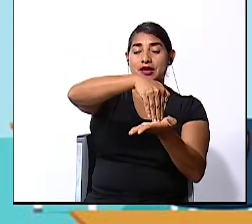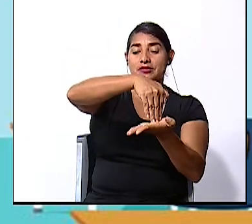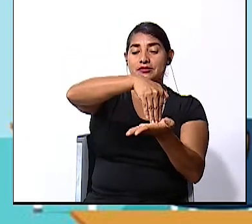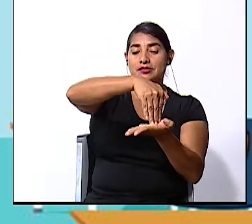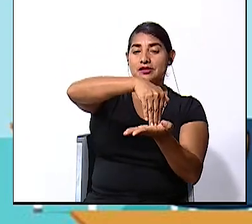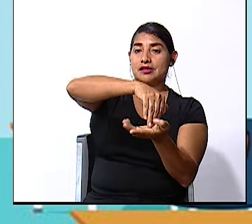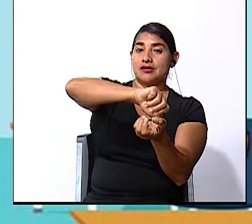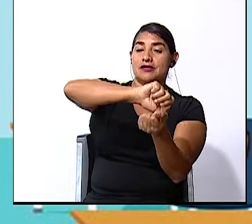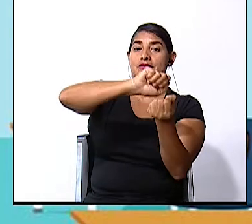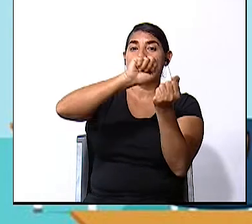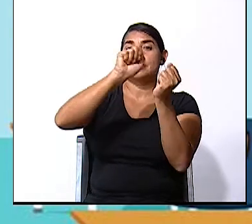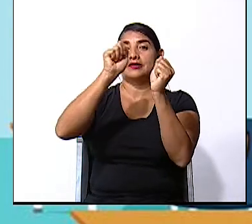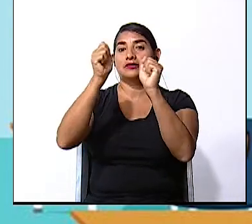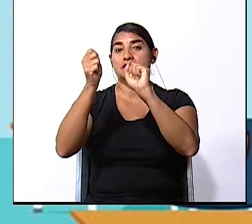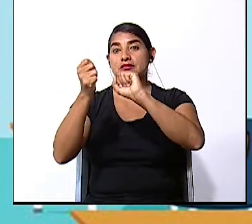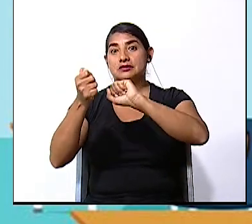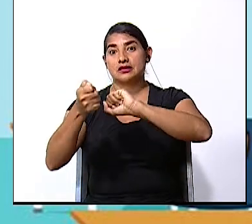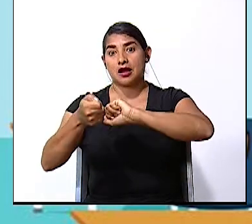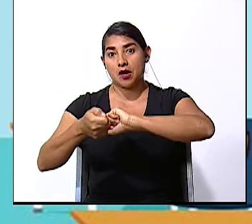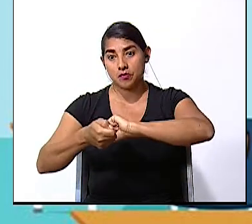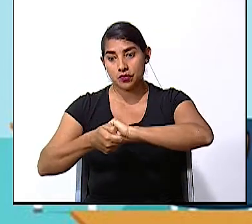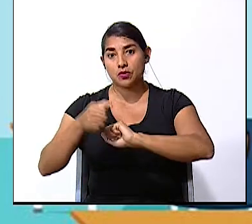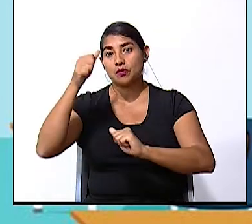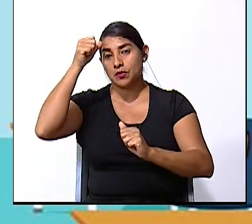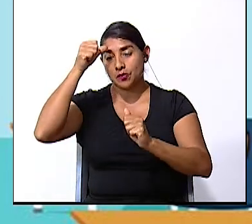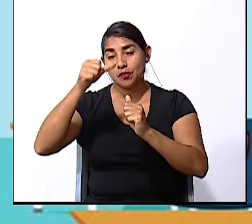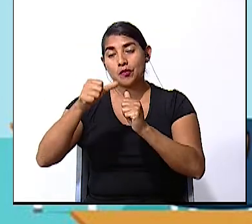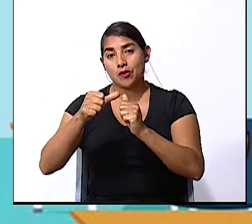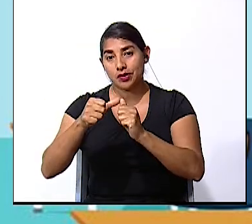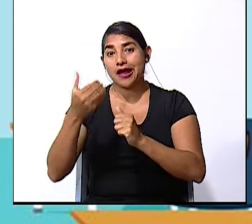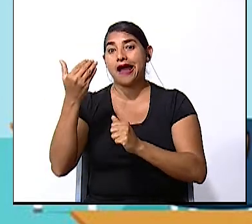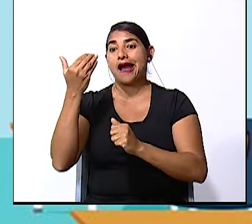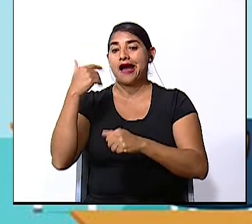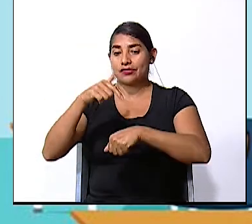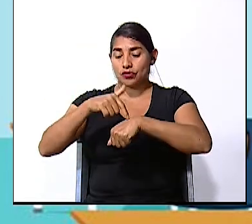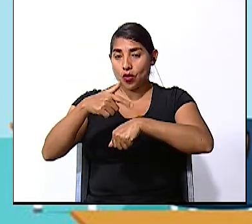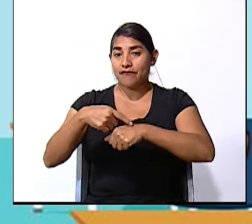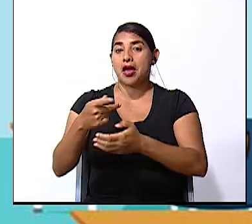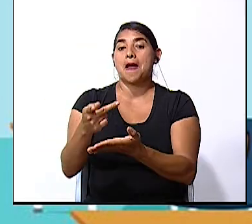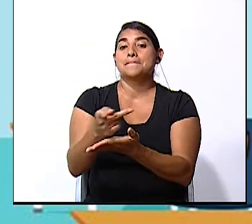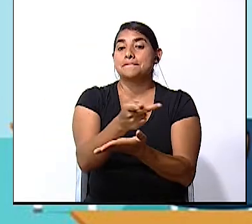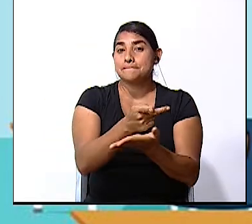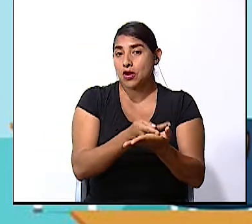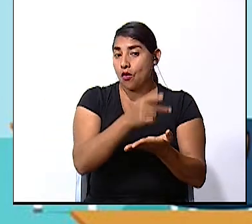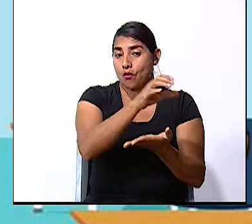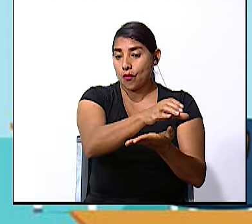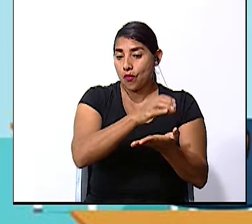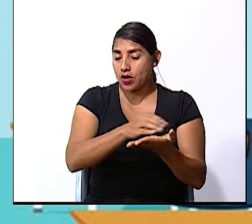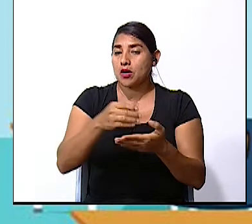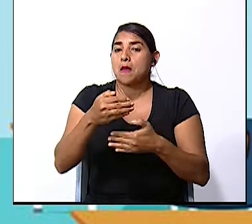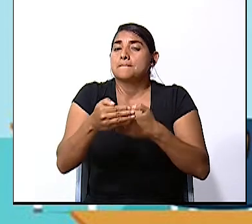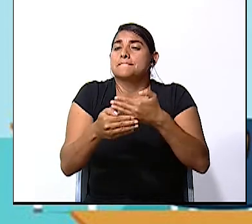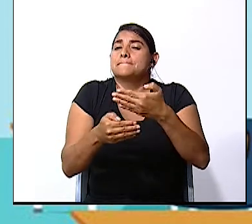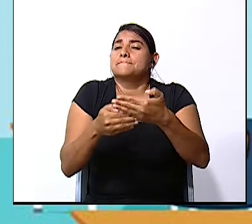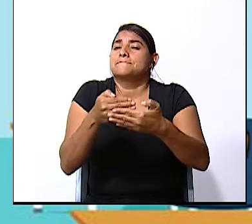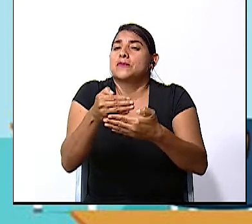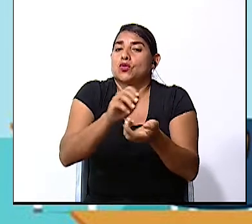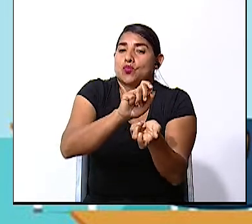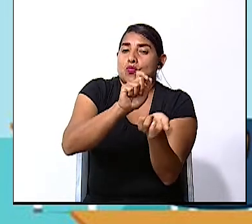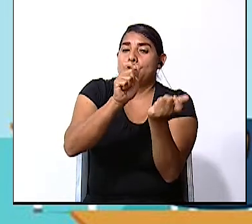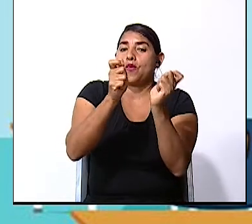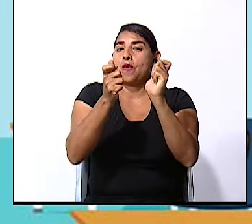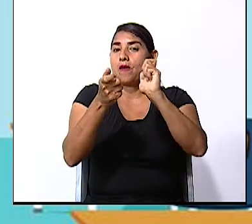la provincia de Costa Rica. Recuerden que cuando eso todavía éramos provincia, estábamos en el proceso de